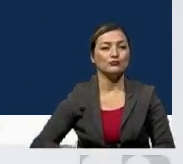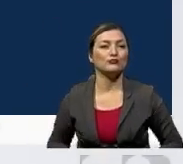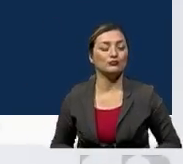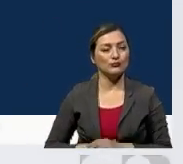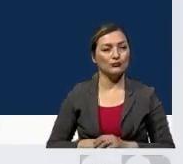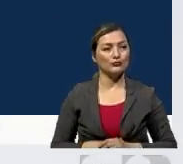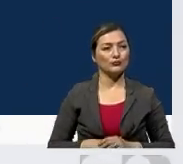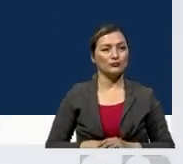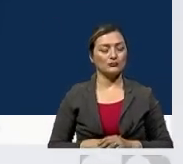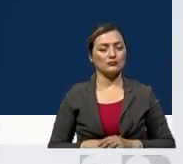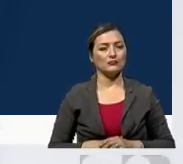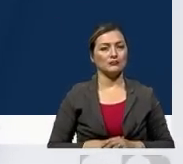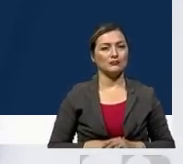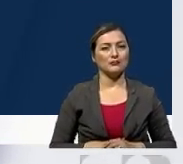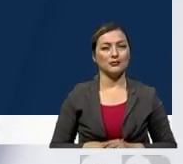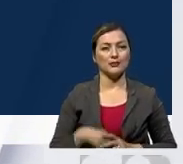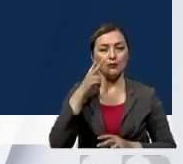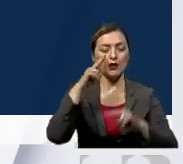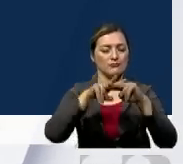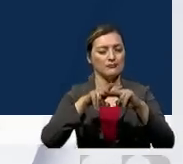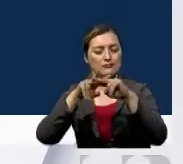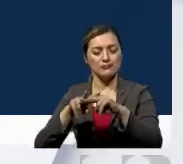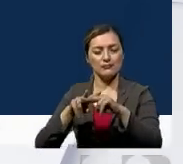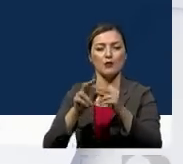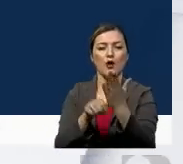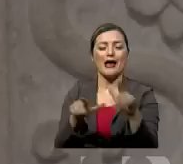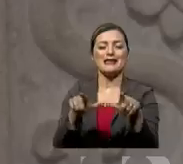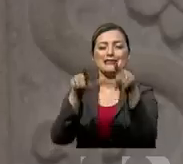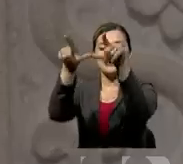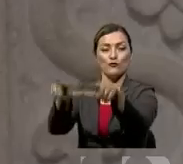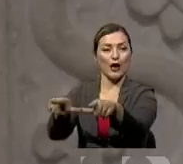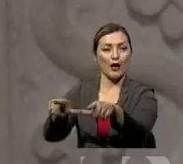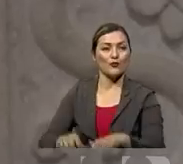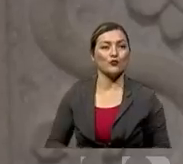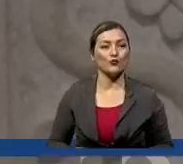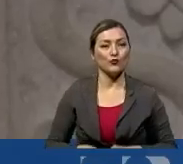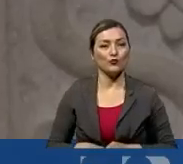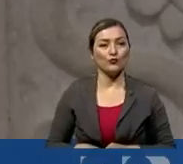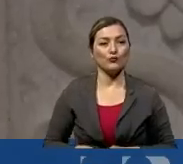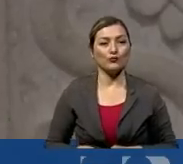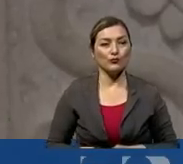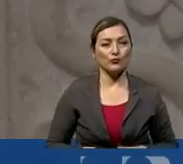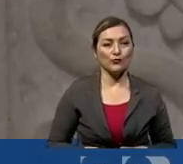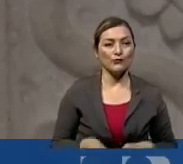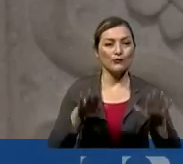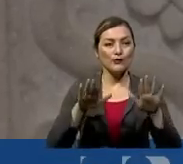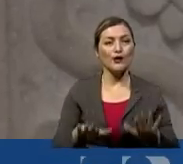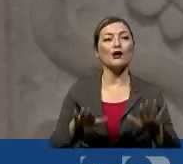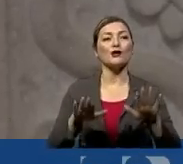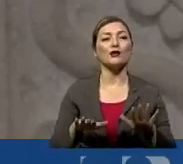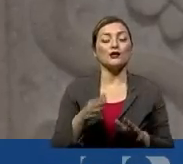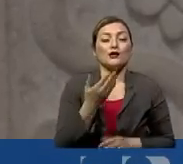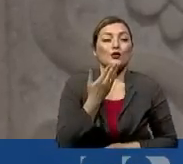registro.migracion.gob.es. Tras cumplirlo, se efectuará toda la verificación y emitirán un certificado. El certificado de permanencia migratoria, el cual